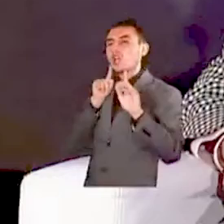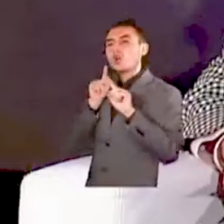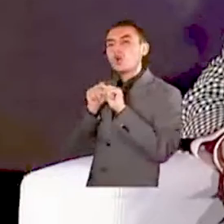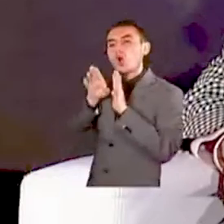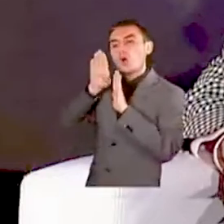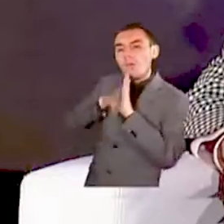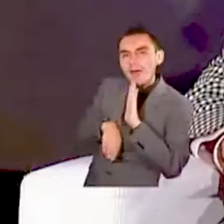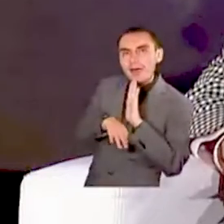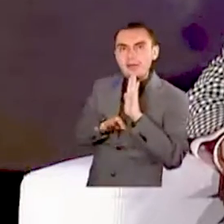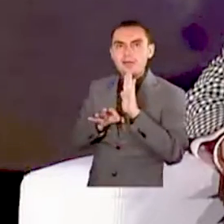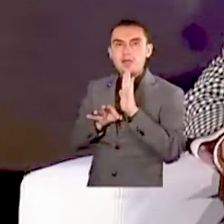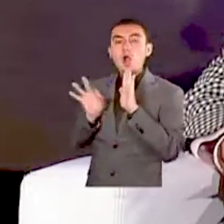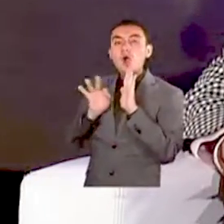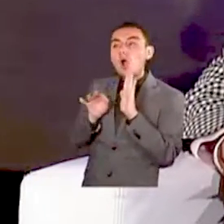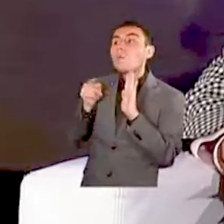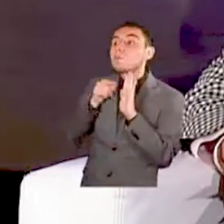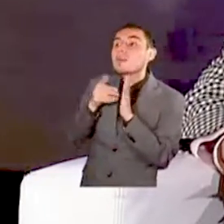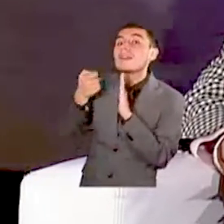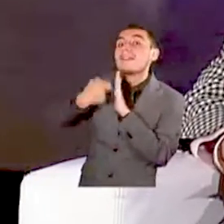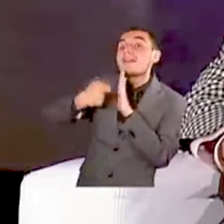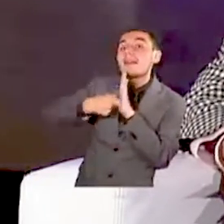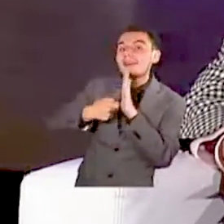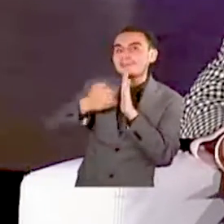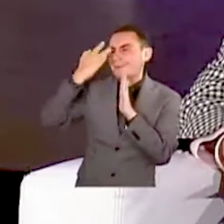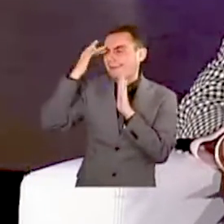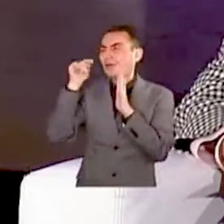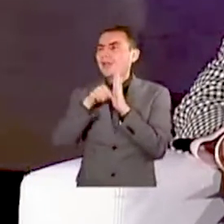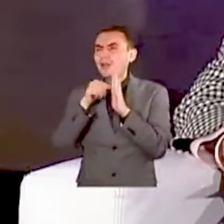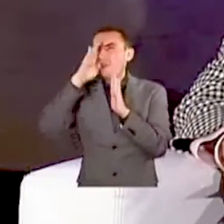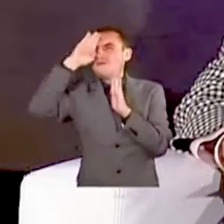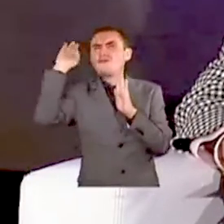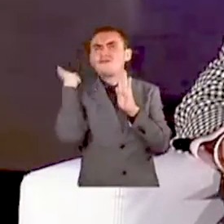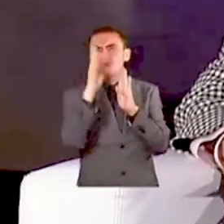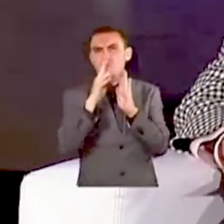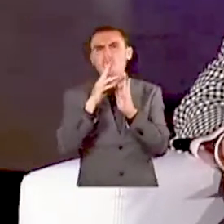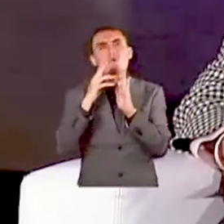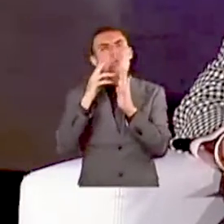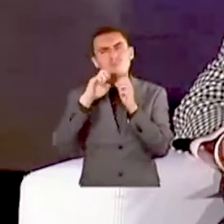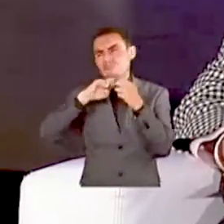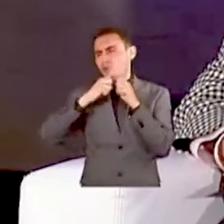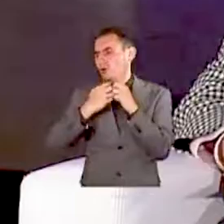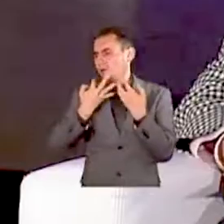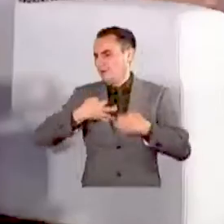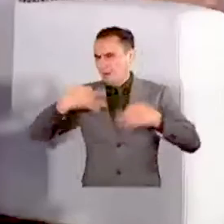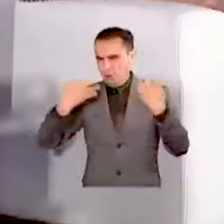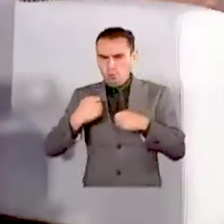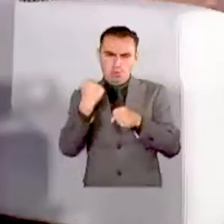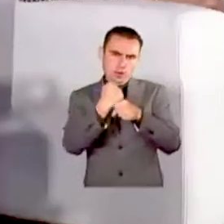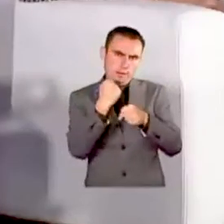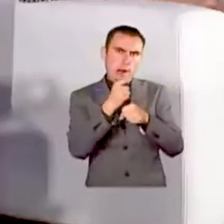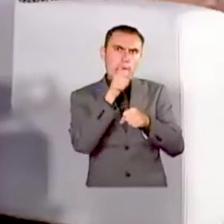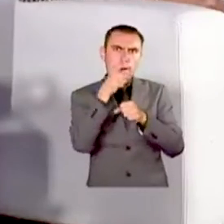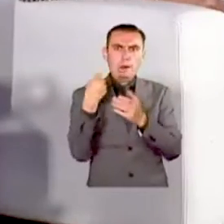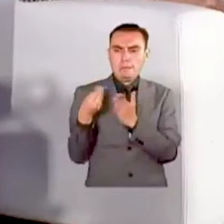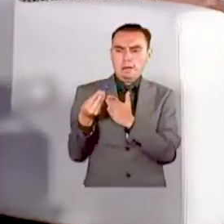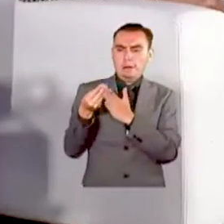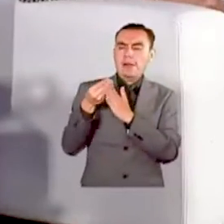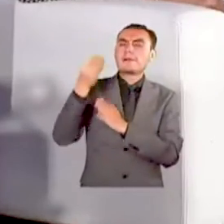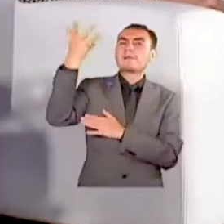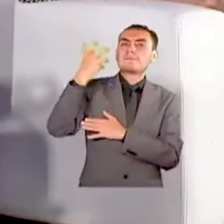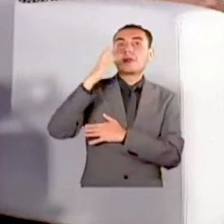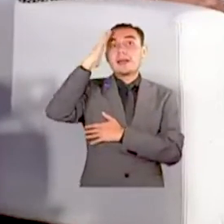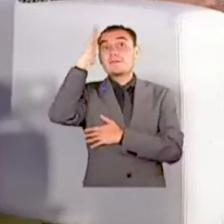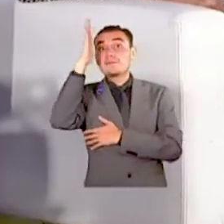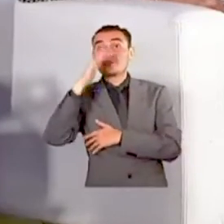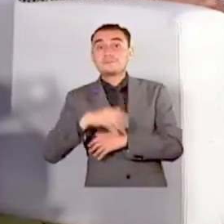reduzca o acabe con esta falencia, porque va a ser un grave problema en los derechos de los trabajadores o de los cotizantes el